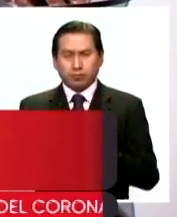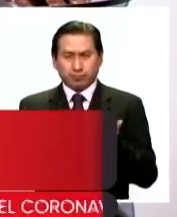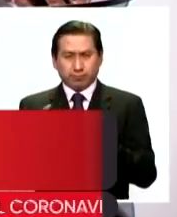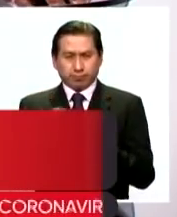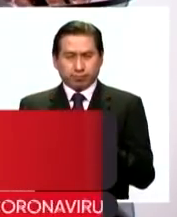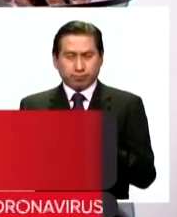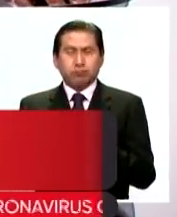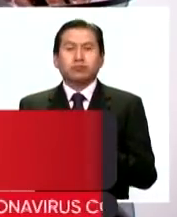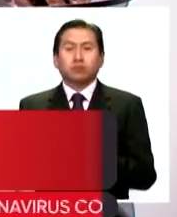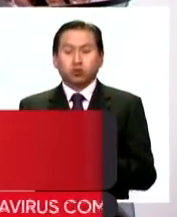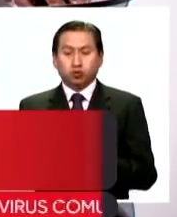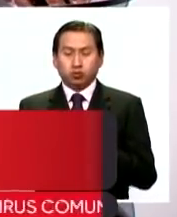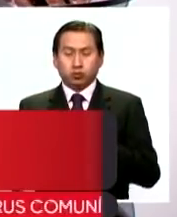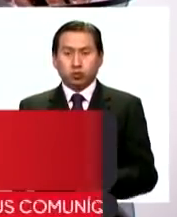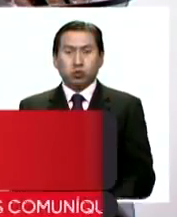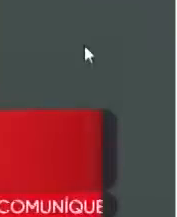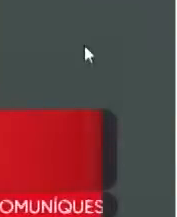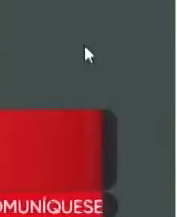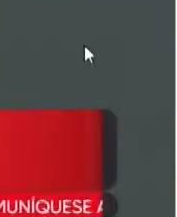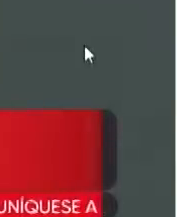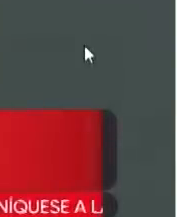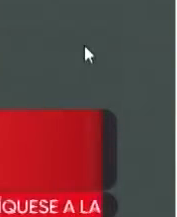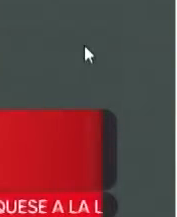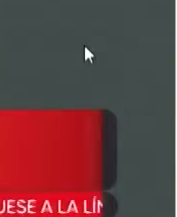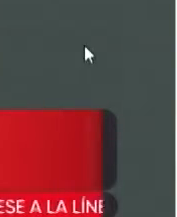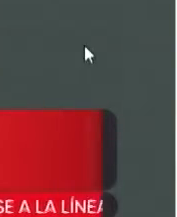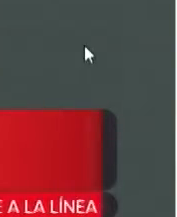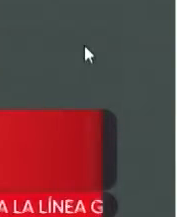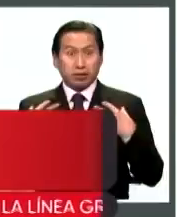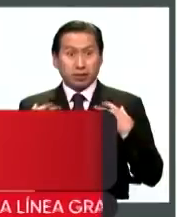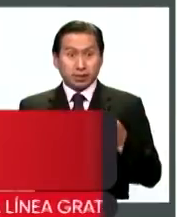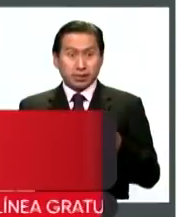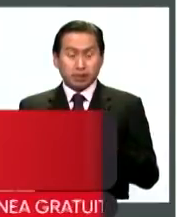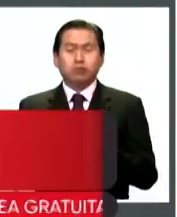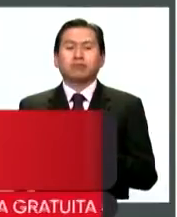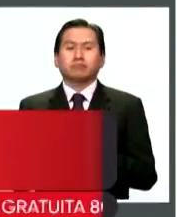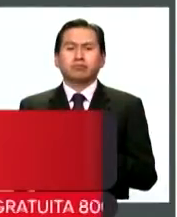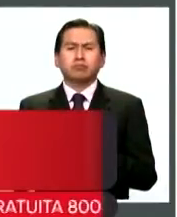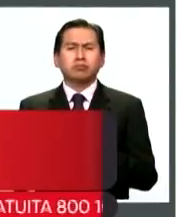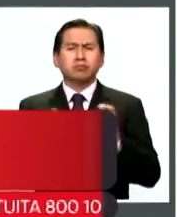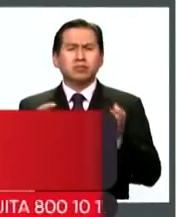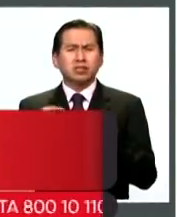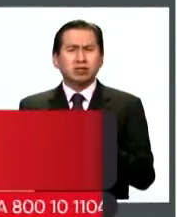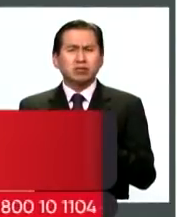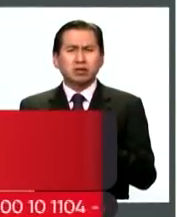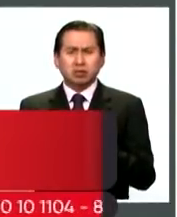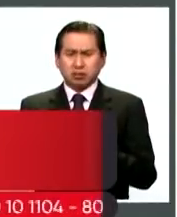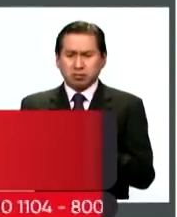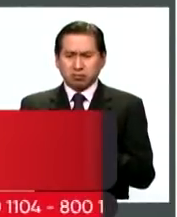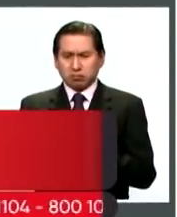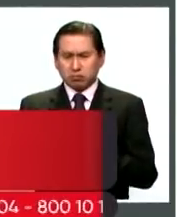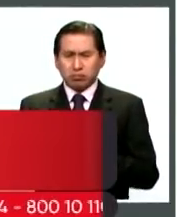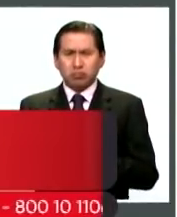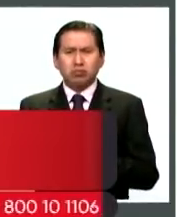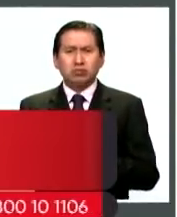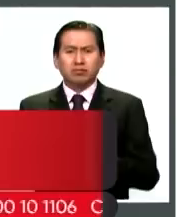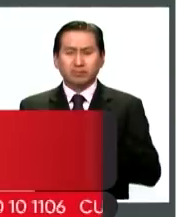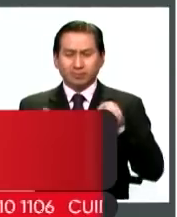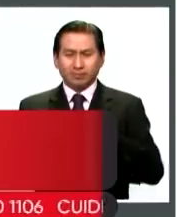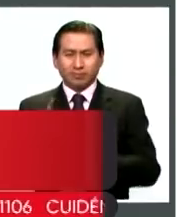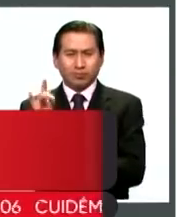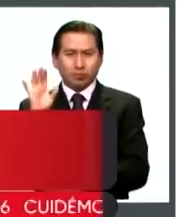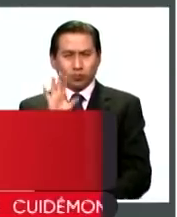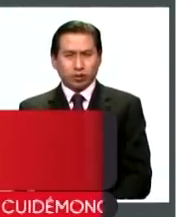reporte número 89 del Ministerio de Salud con relación a la situación del COVID-19 en